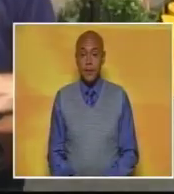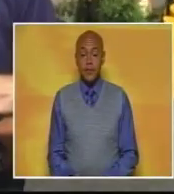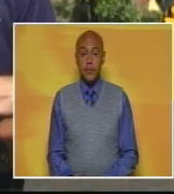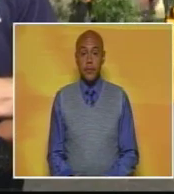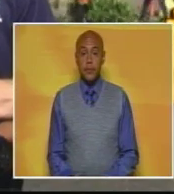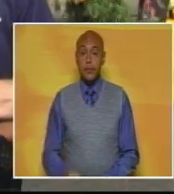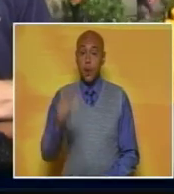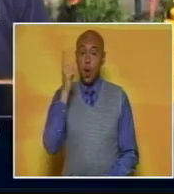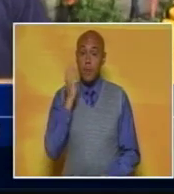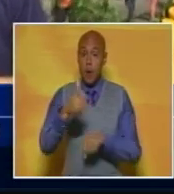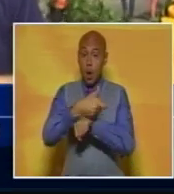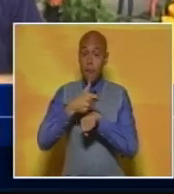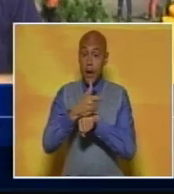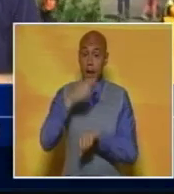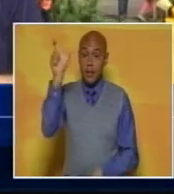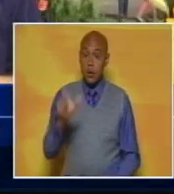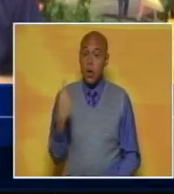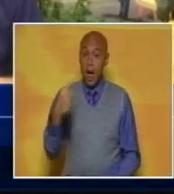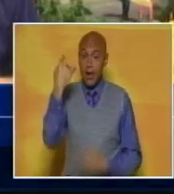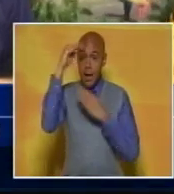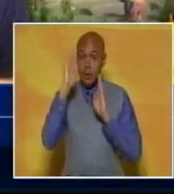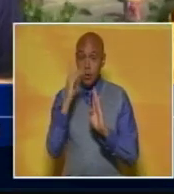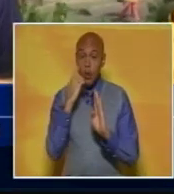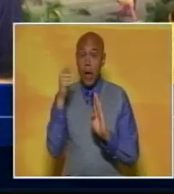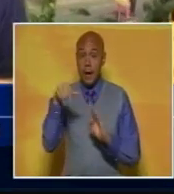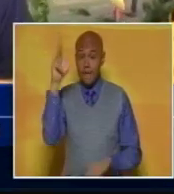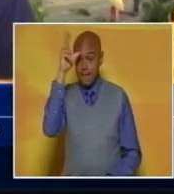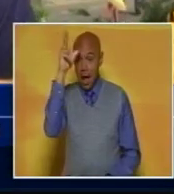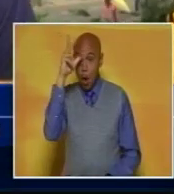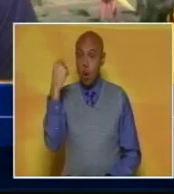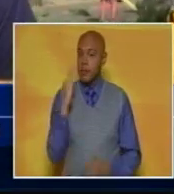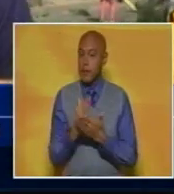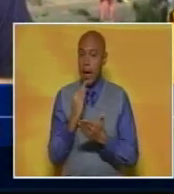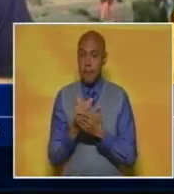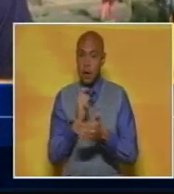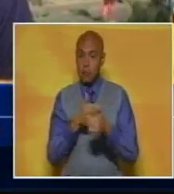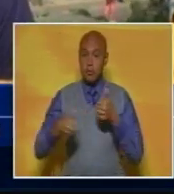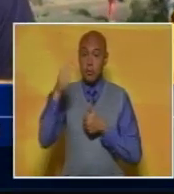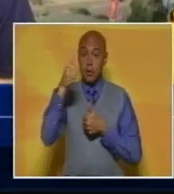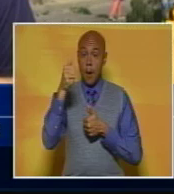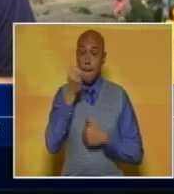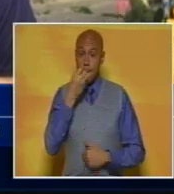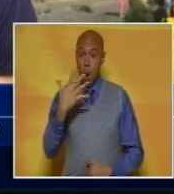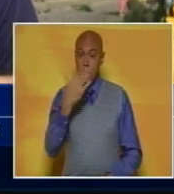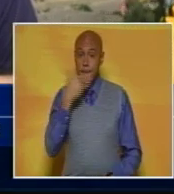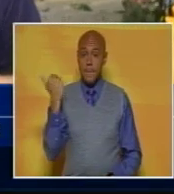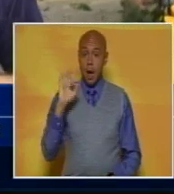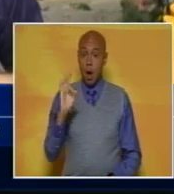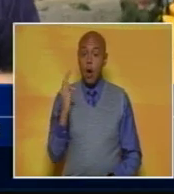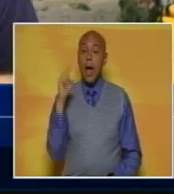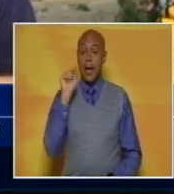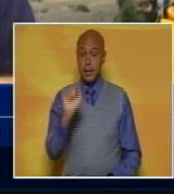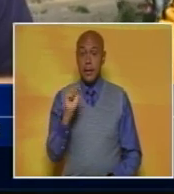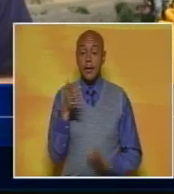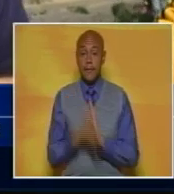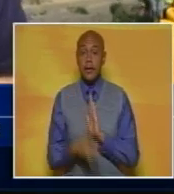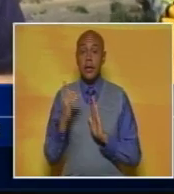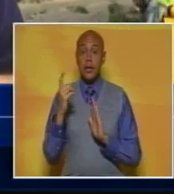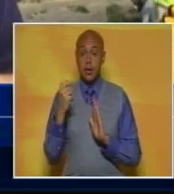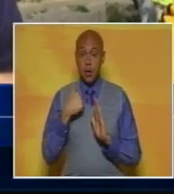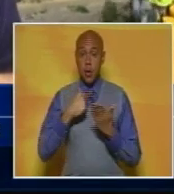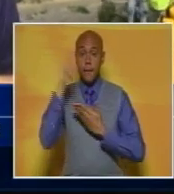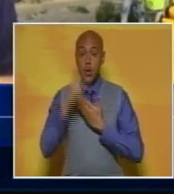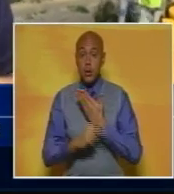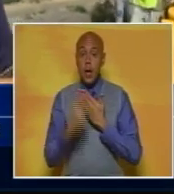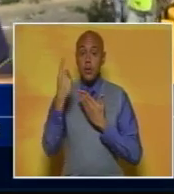Bueno, el gobernador ha estado atento con la misión y Falcón, siempre vanguardia en la misión Venezuela Bella, está demostrando que todos los aspectos que nosotros vamos a